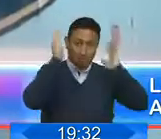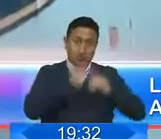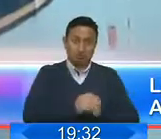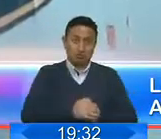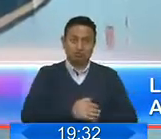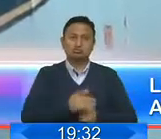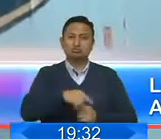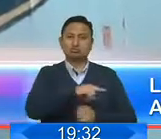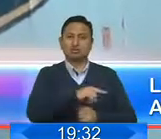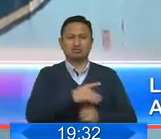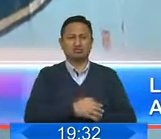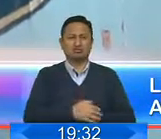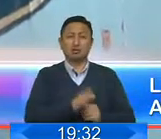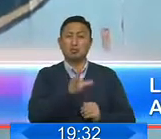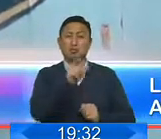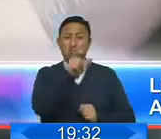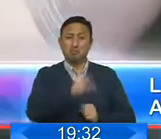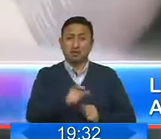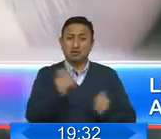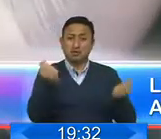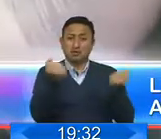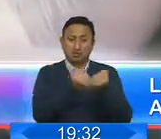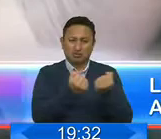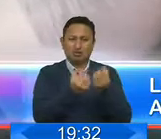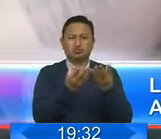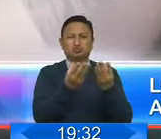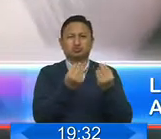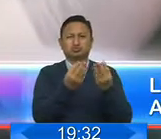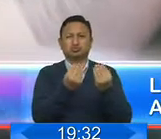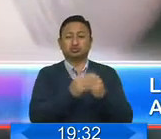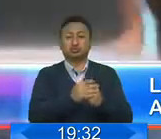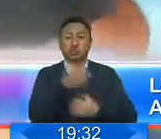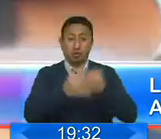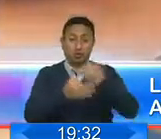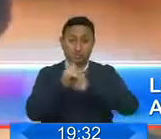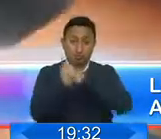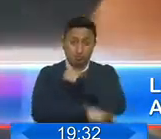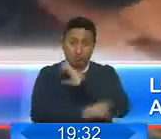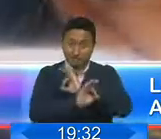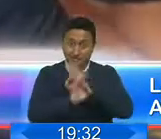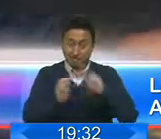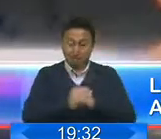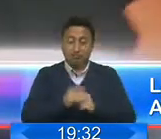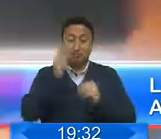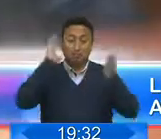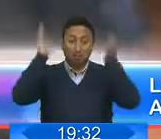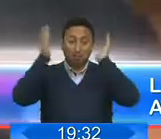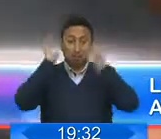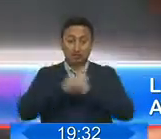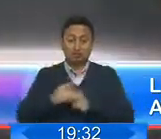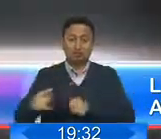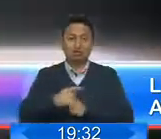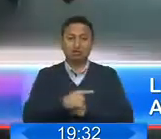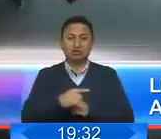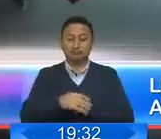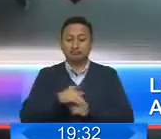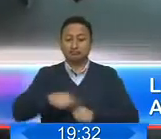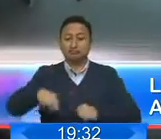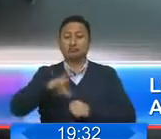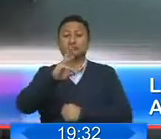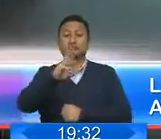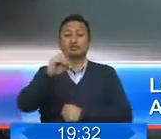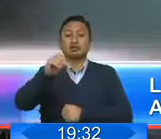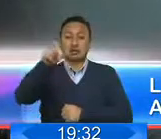una sobrepoblación de internos con y sin sentencia. Por ejemplo, en esta, la cárcel de Babahoyo, tiene capacidad para